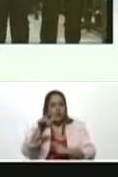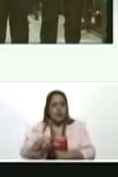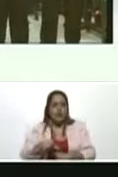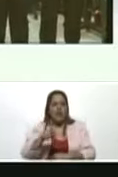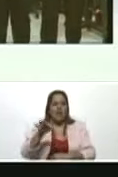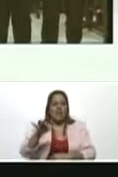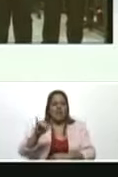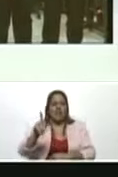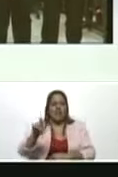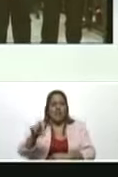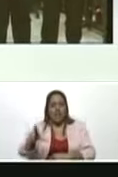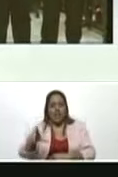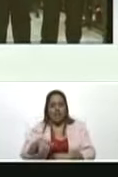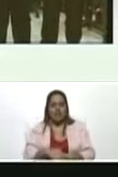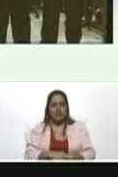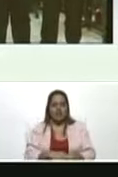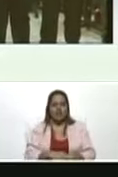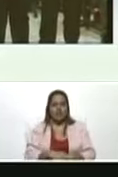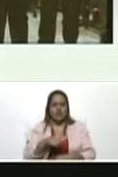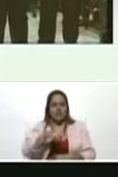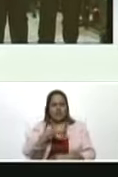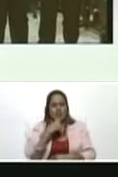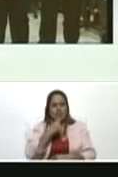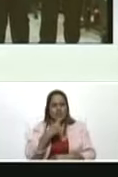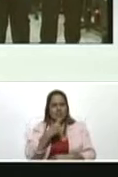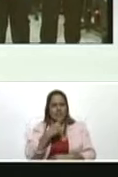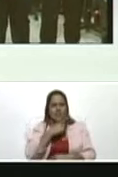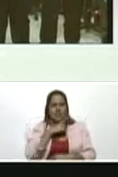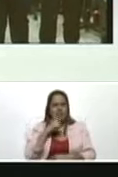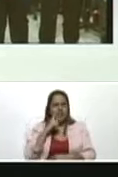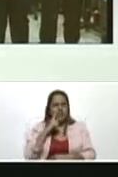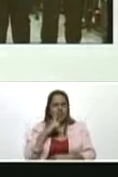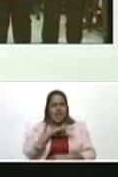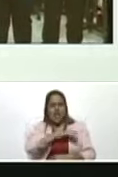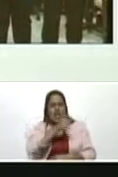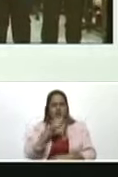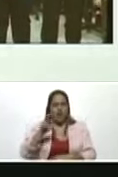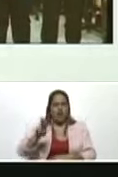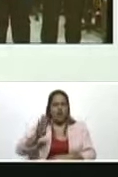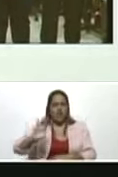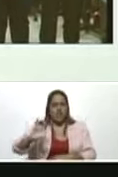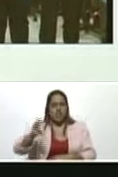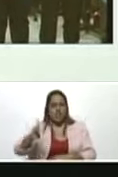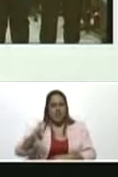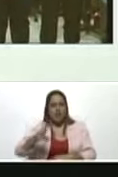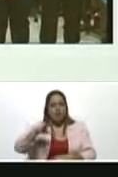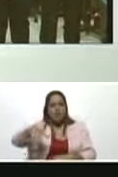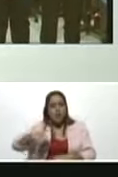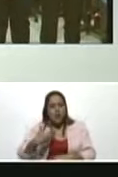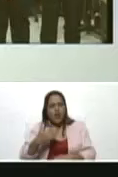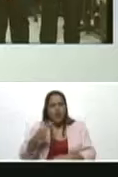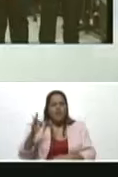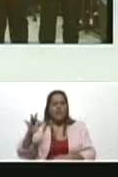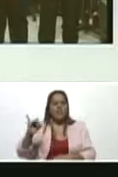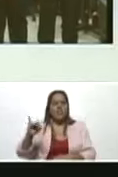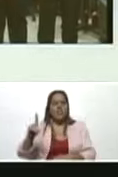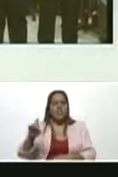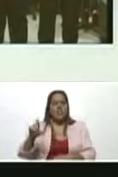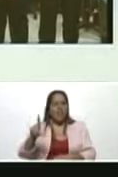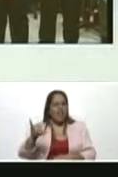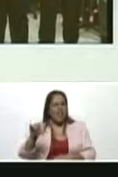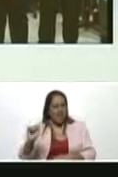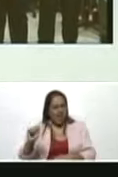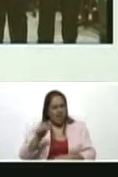también. Aunque aquí dice Fidel Flores, jefa de VC, pudiera ser Fidelia, ¿verdad?